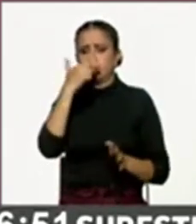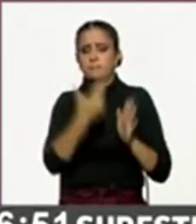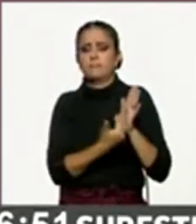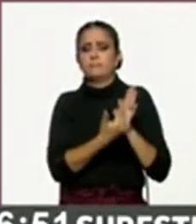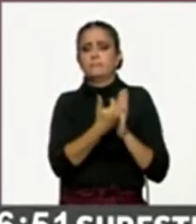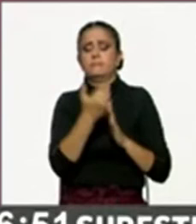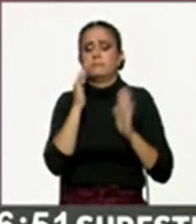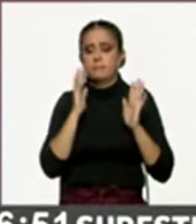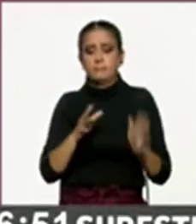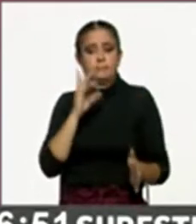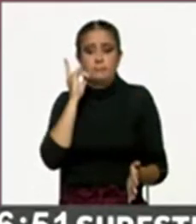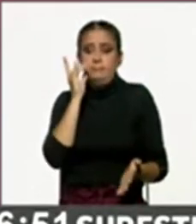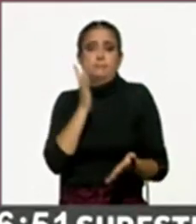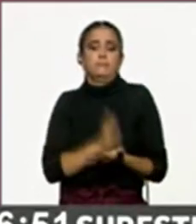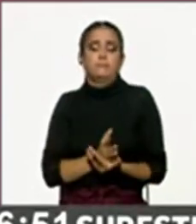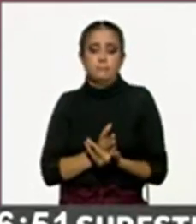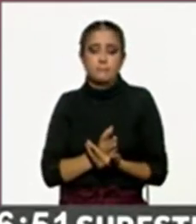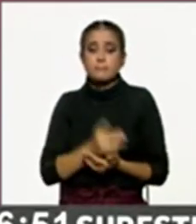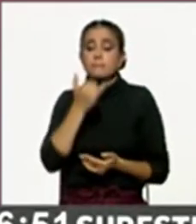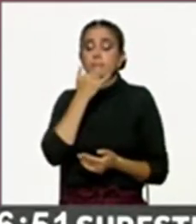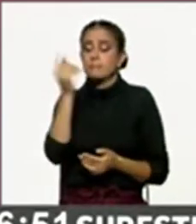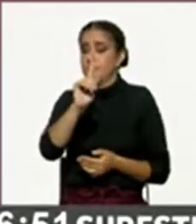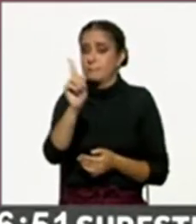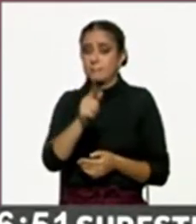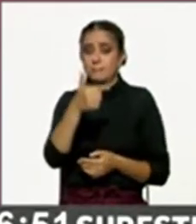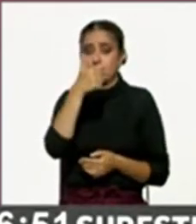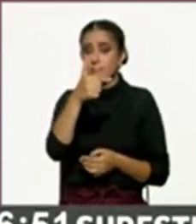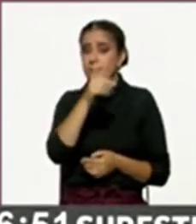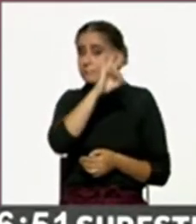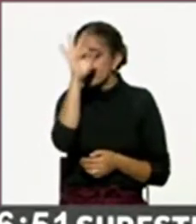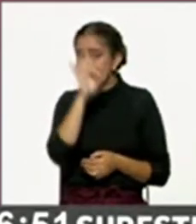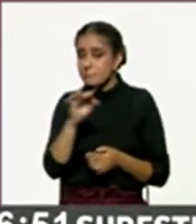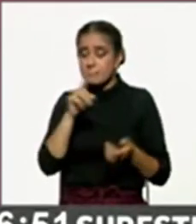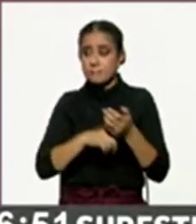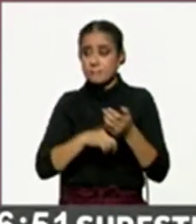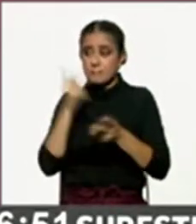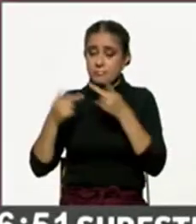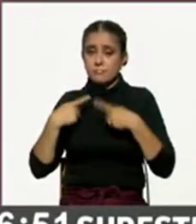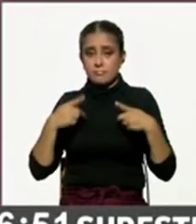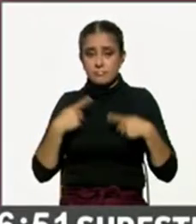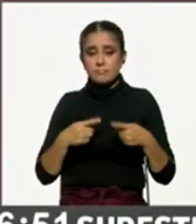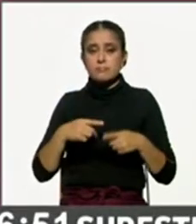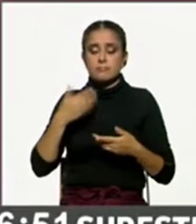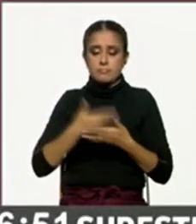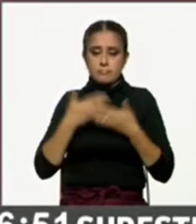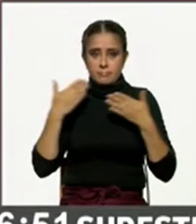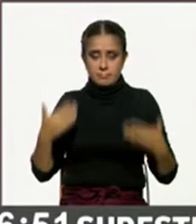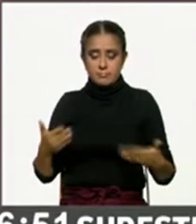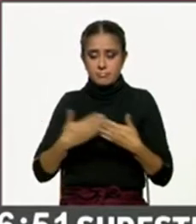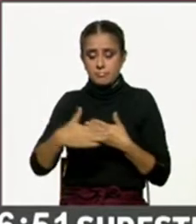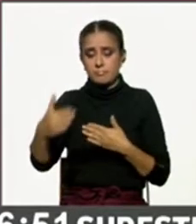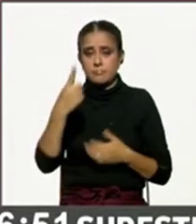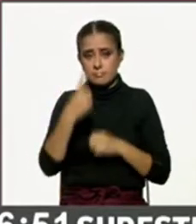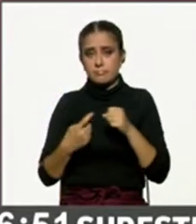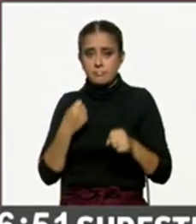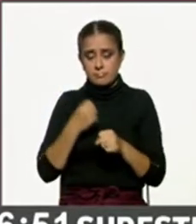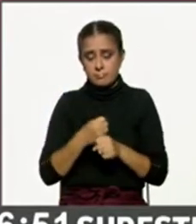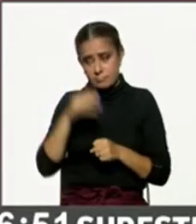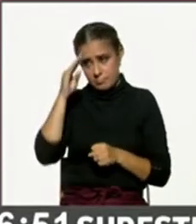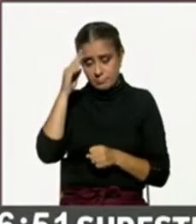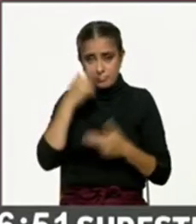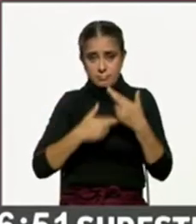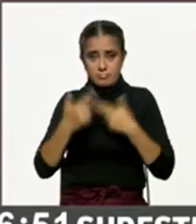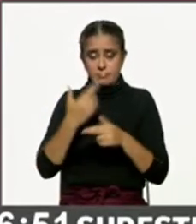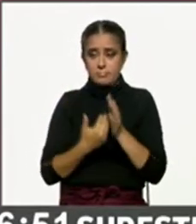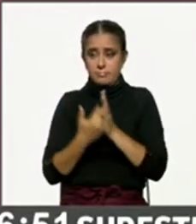El ya se ha recuperado es solo 7% y en un año a partir de ahora es otro 19%, es decir,